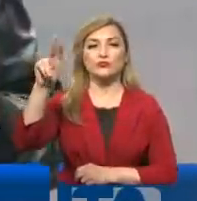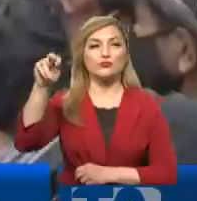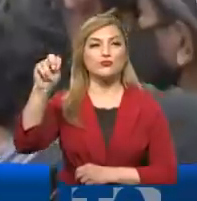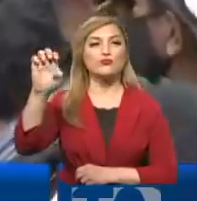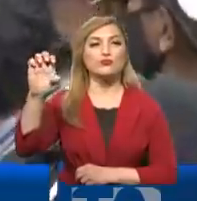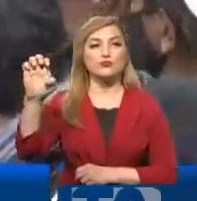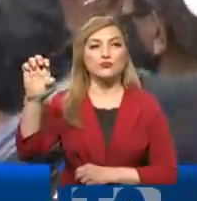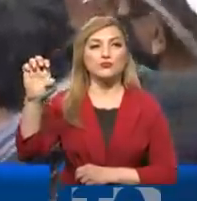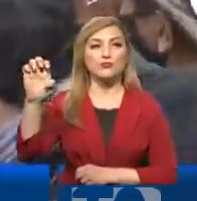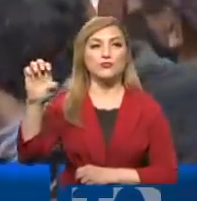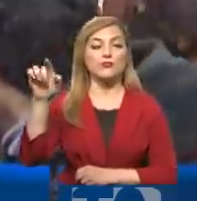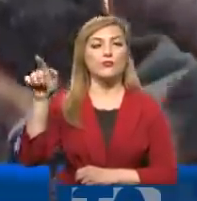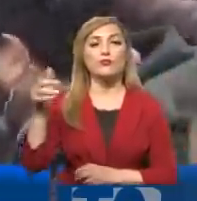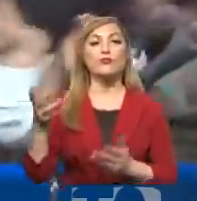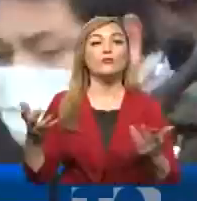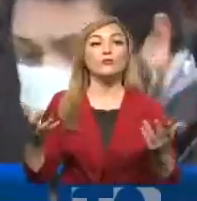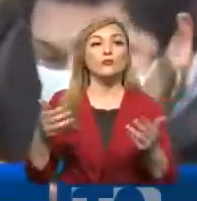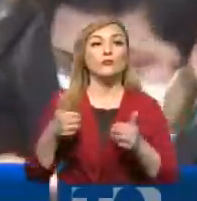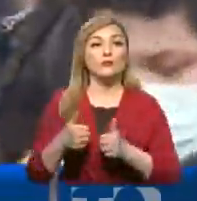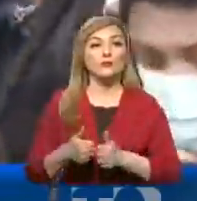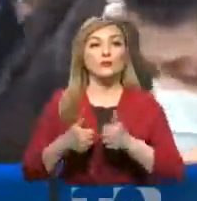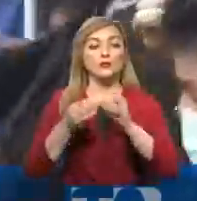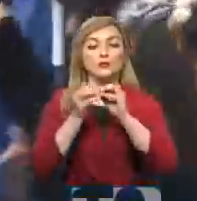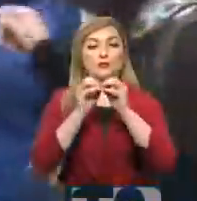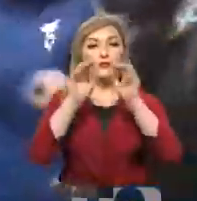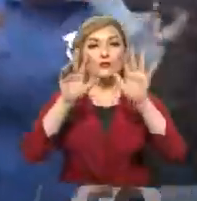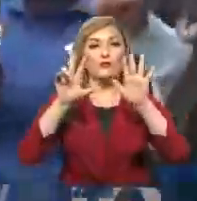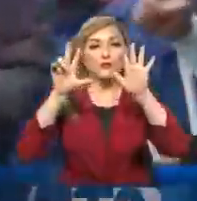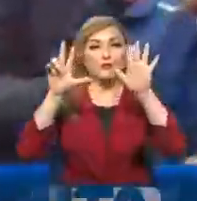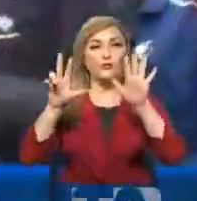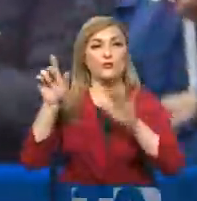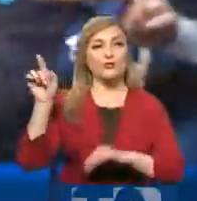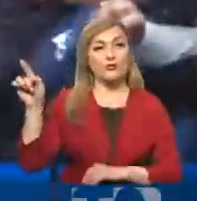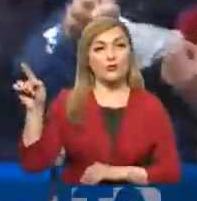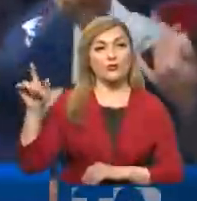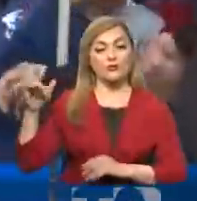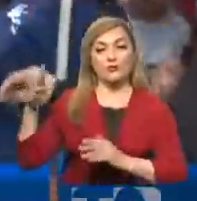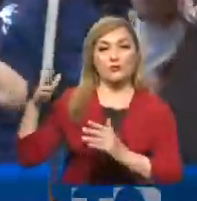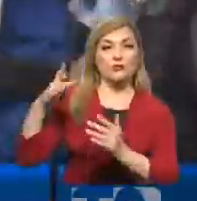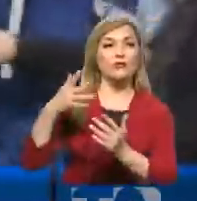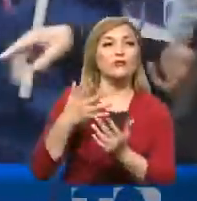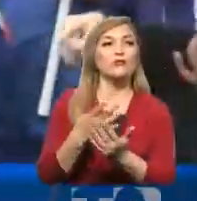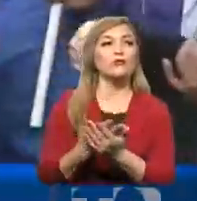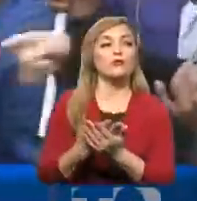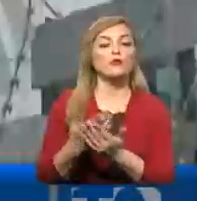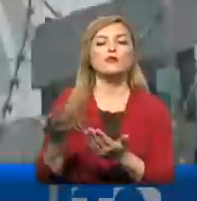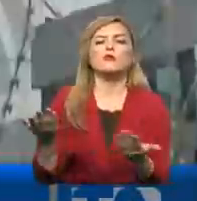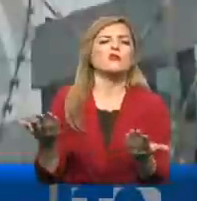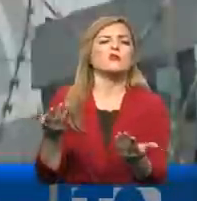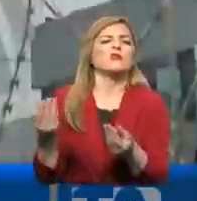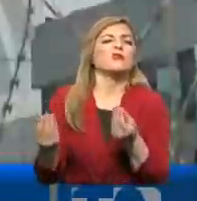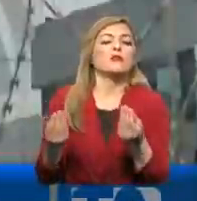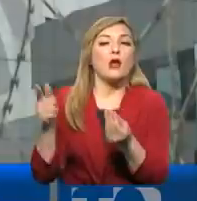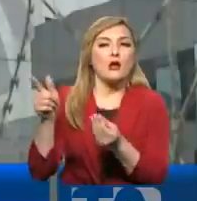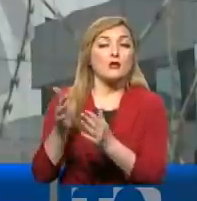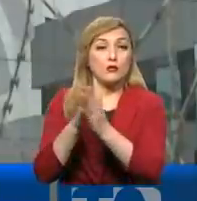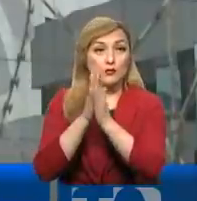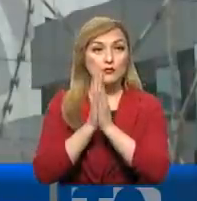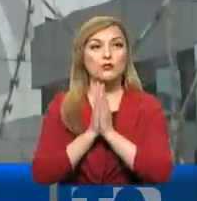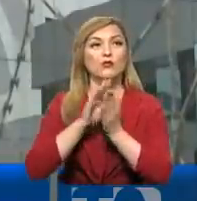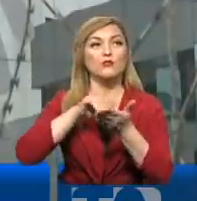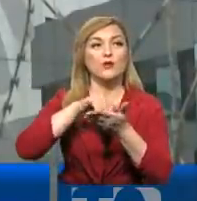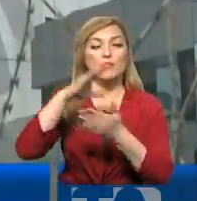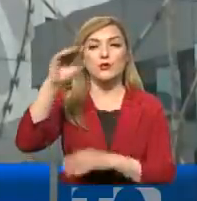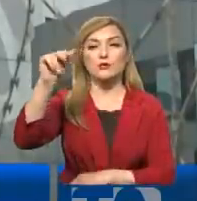Electoral, a donde acudió el candidato de Pachacútic, Yacu Pérez, a hacer un pedido concreto a los miembros